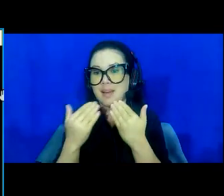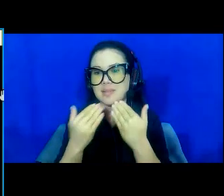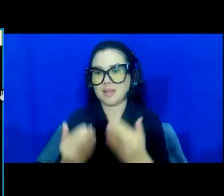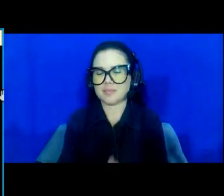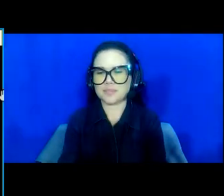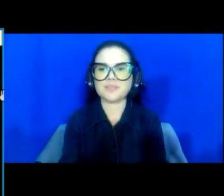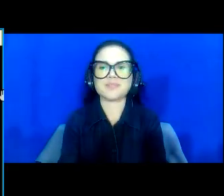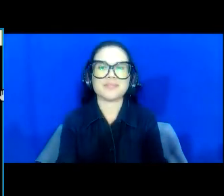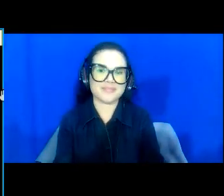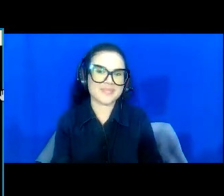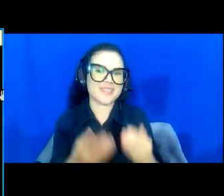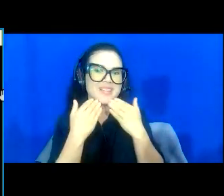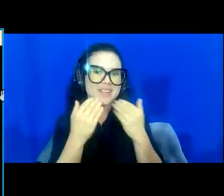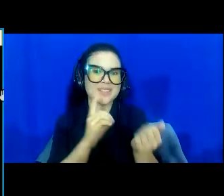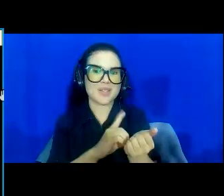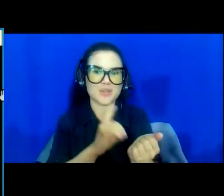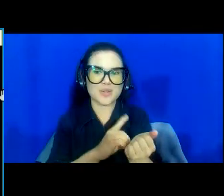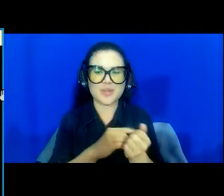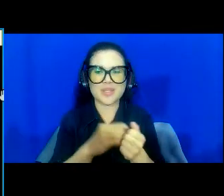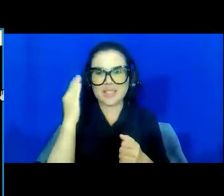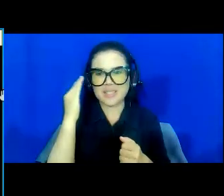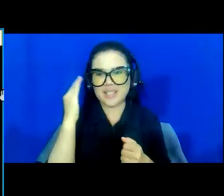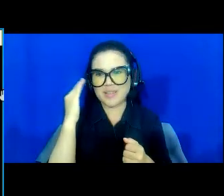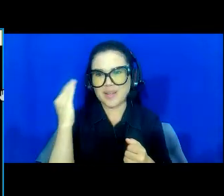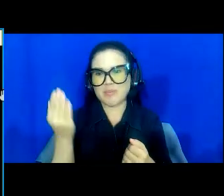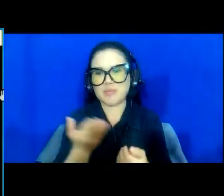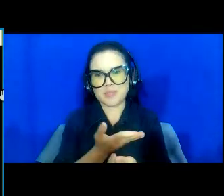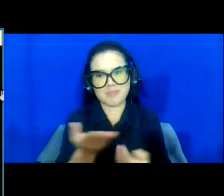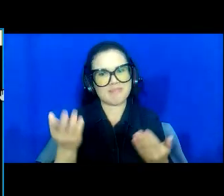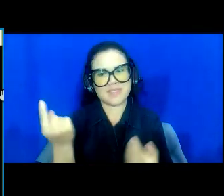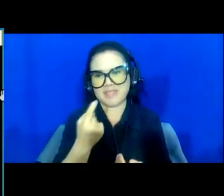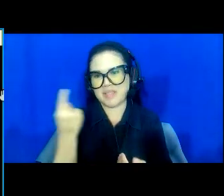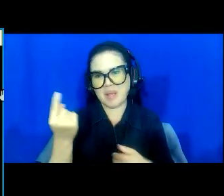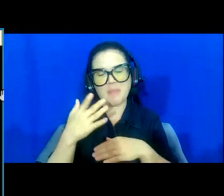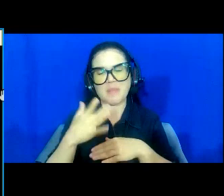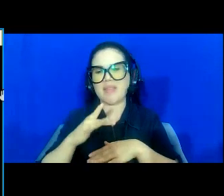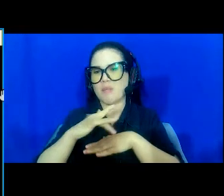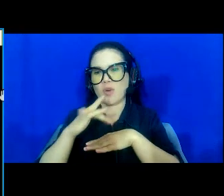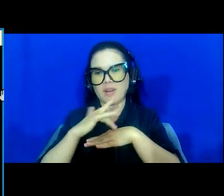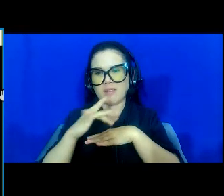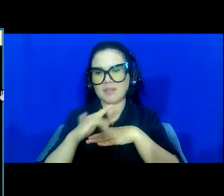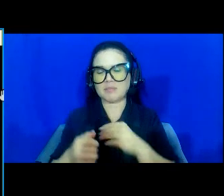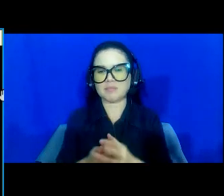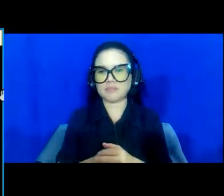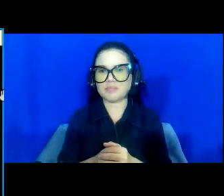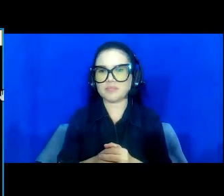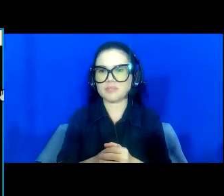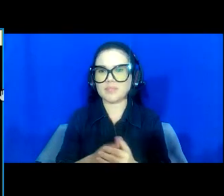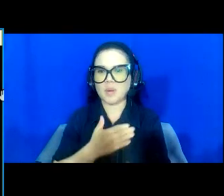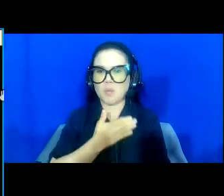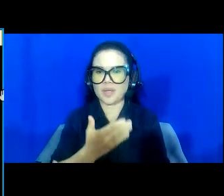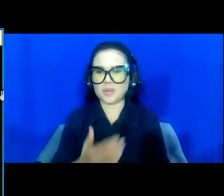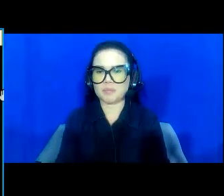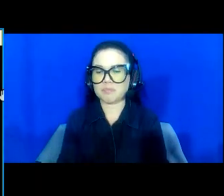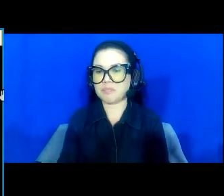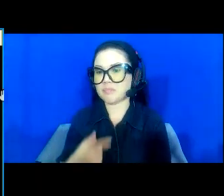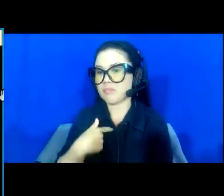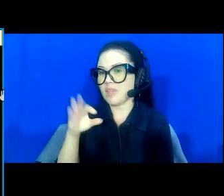tenemos, ¿verdad? Sabemos que esa puerta siempre está ahí presente. Me está preguntando su nombre, ¿para qué? Félix Rodríguez